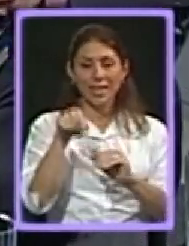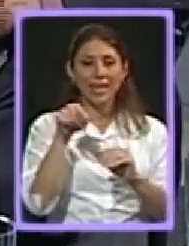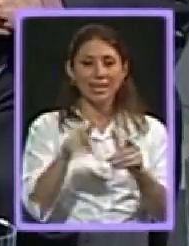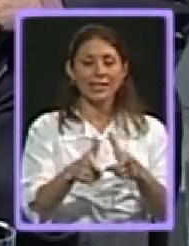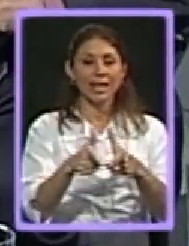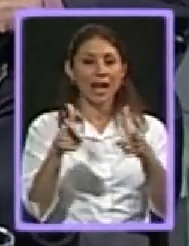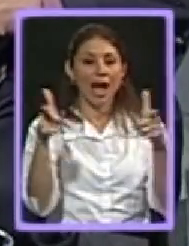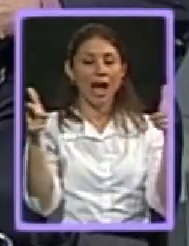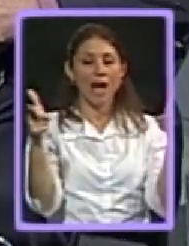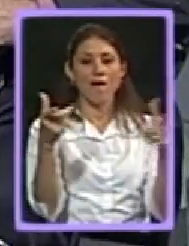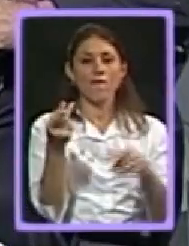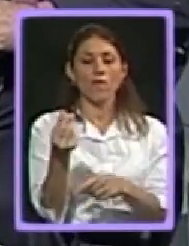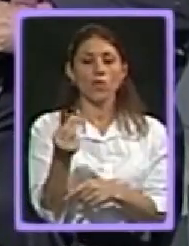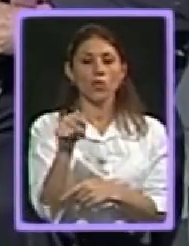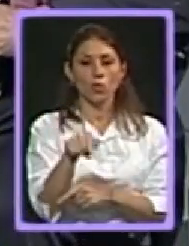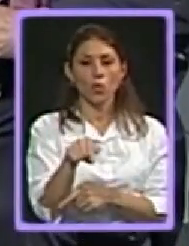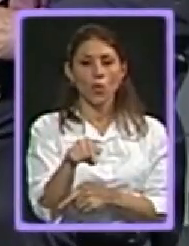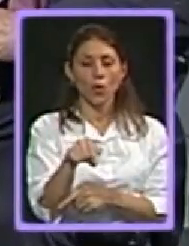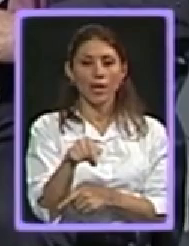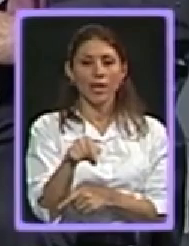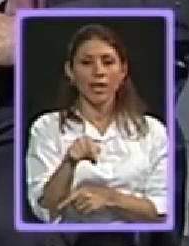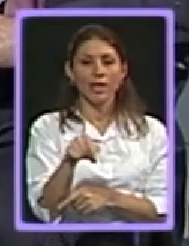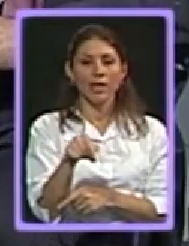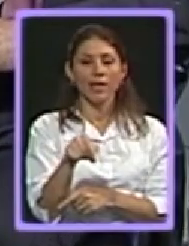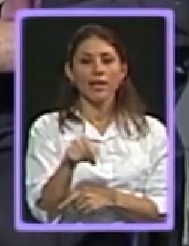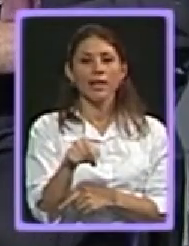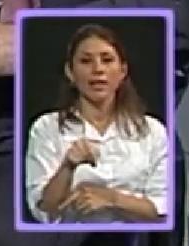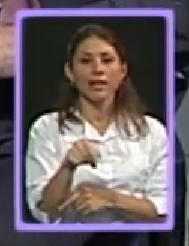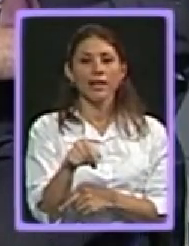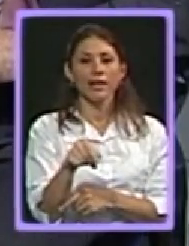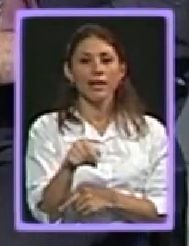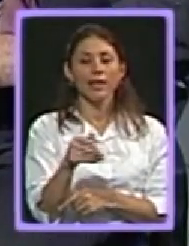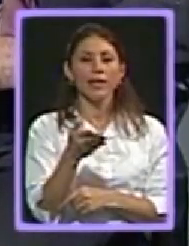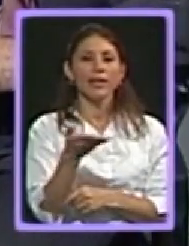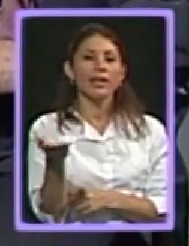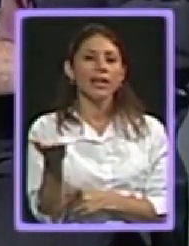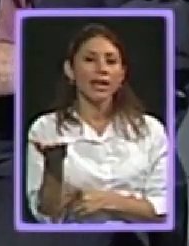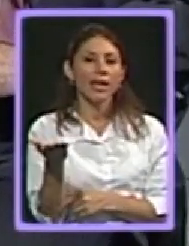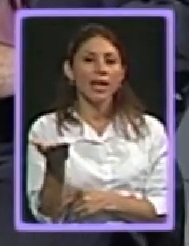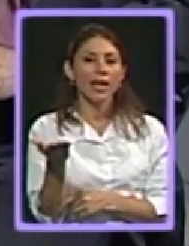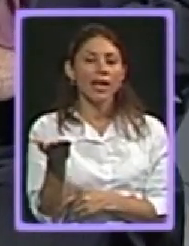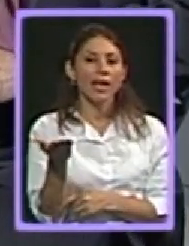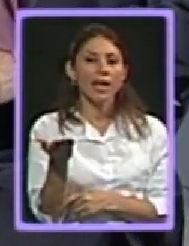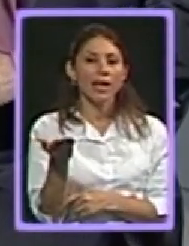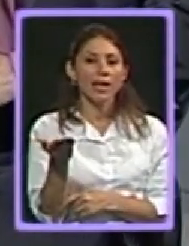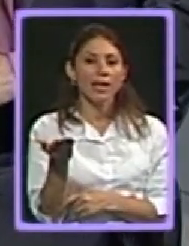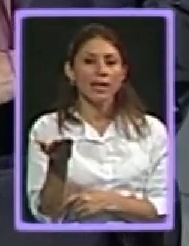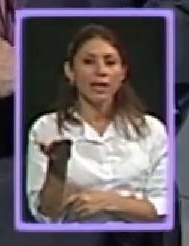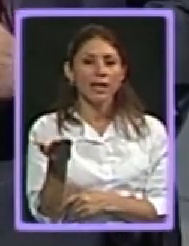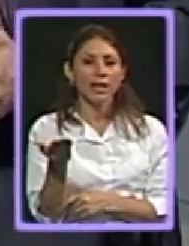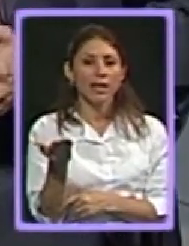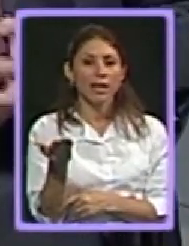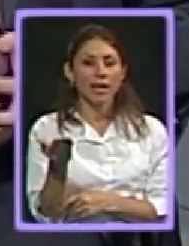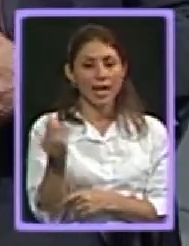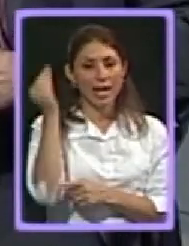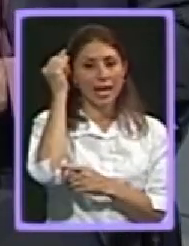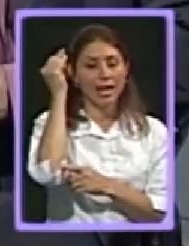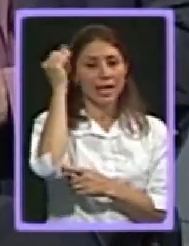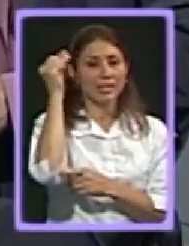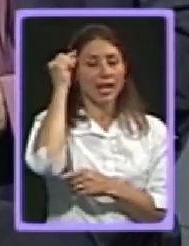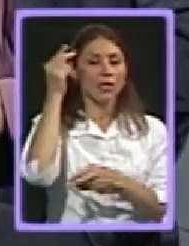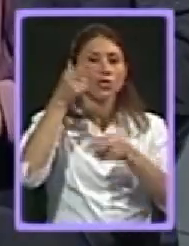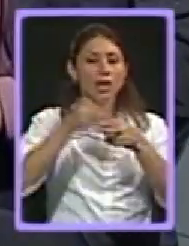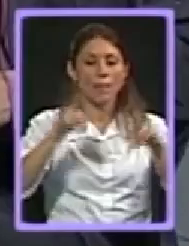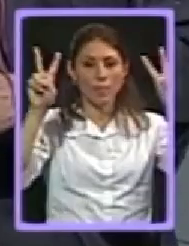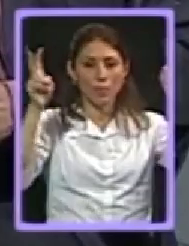para el cual el Estado le ha llamado Caja Única o Cuentas Únicas del